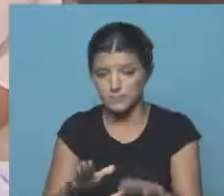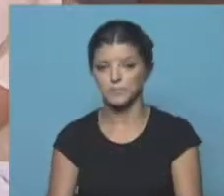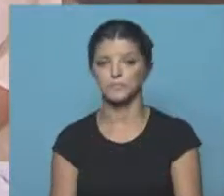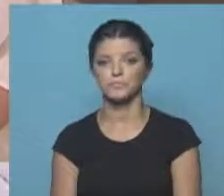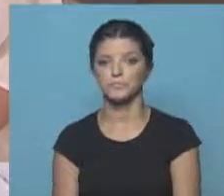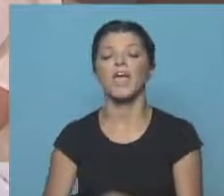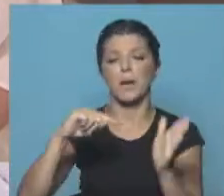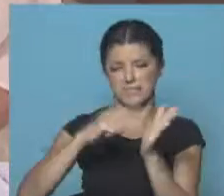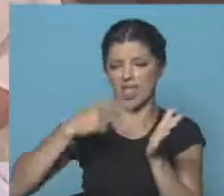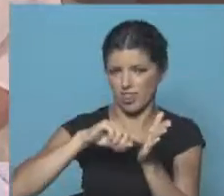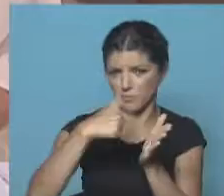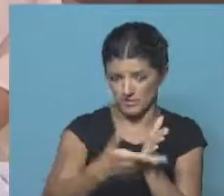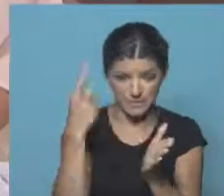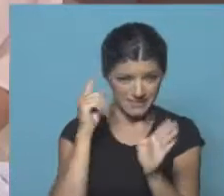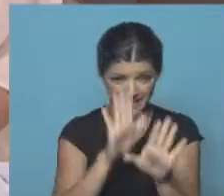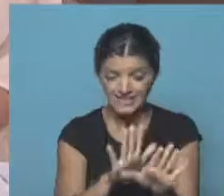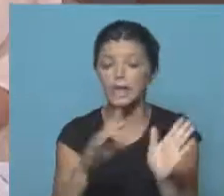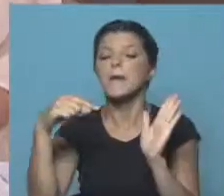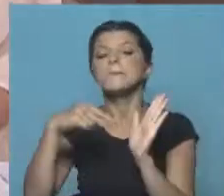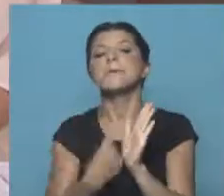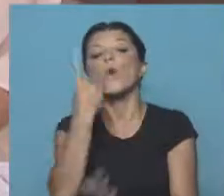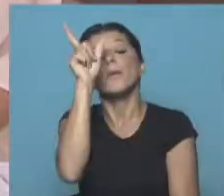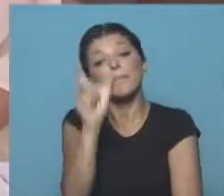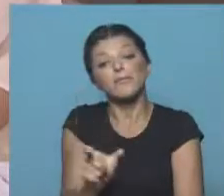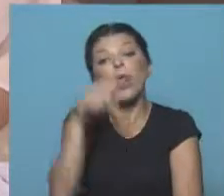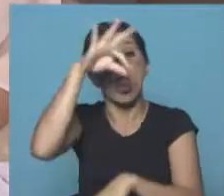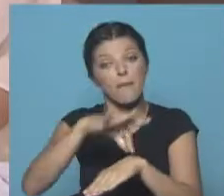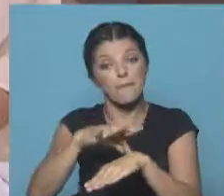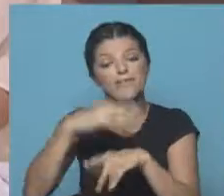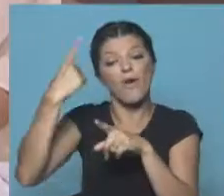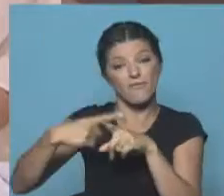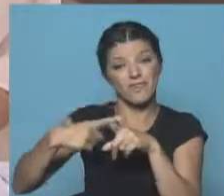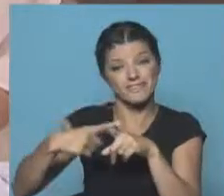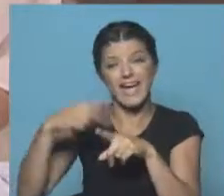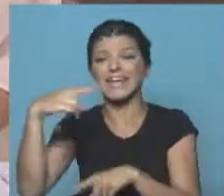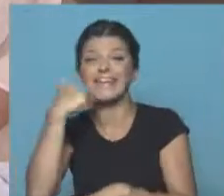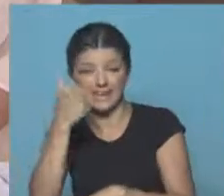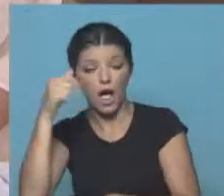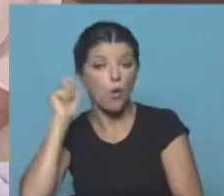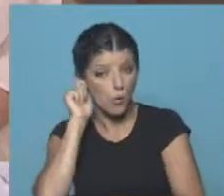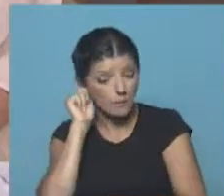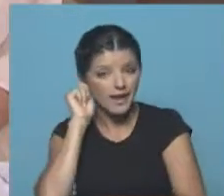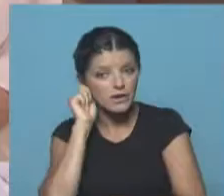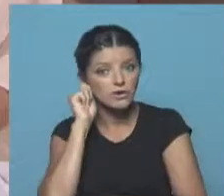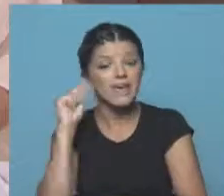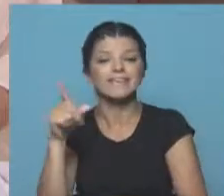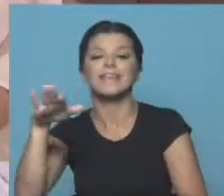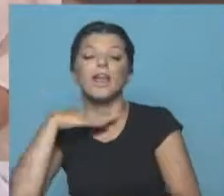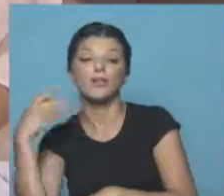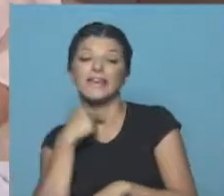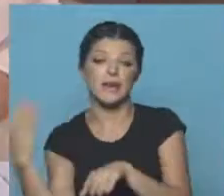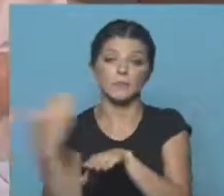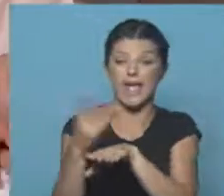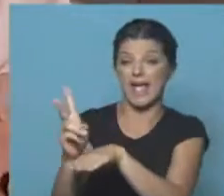Buenos Aires son considerados de esta manera. Lo cierto es que un médico festejaba el cumpleaños de su hija, intentó evitar que ingresen delincuentes, pero terminó